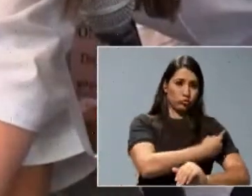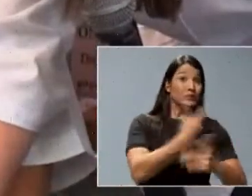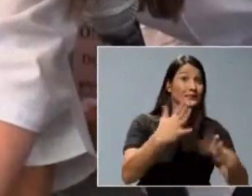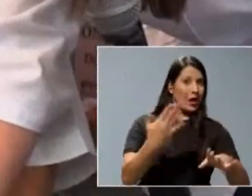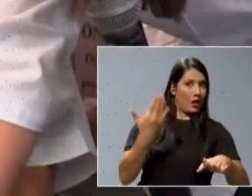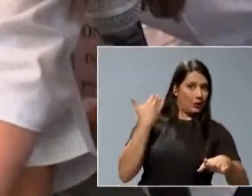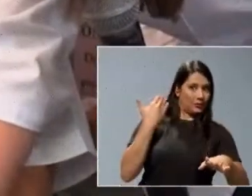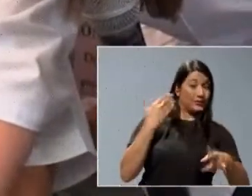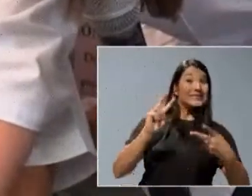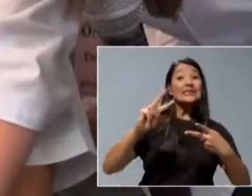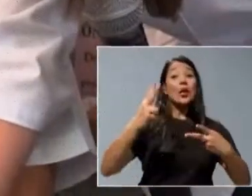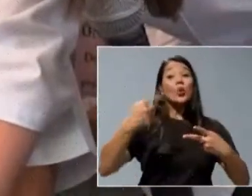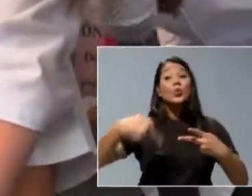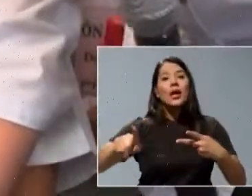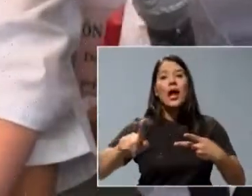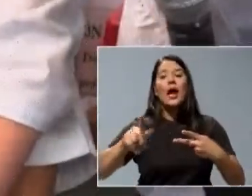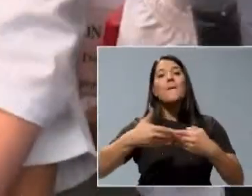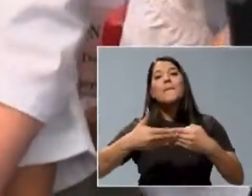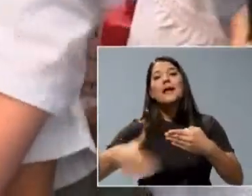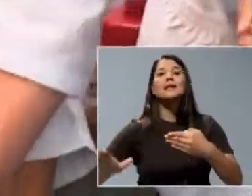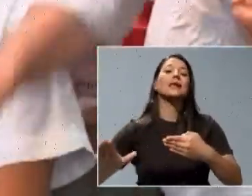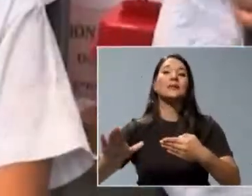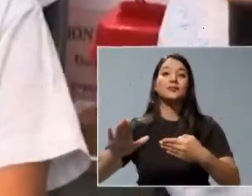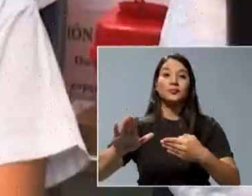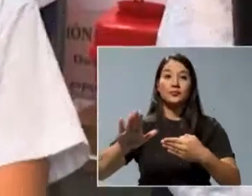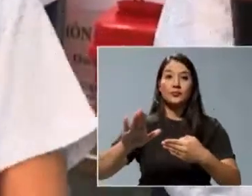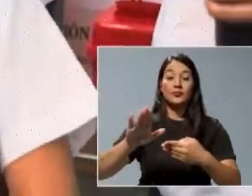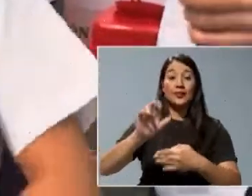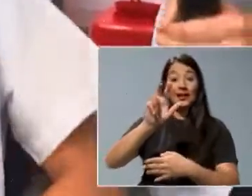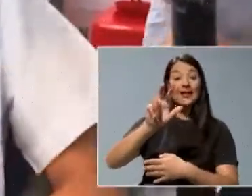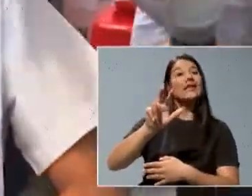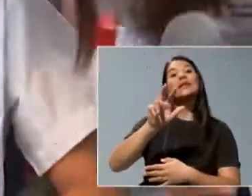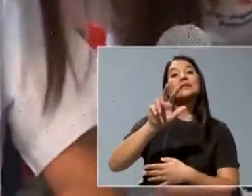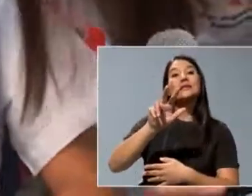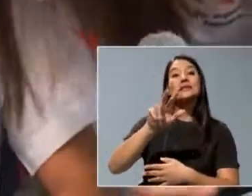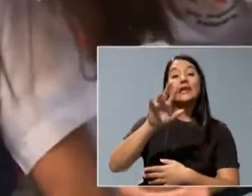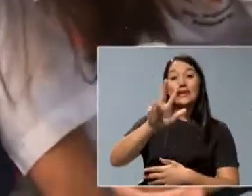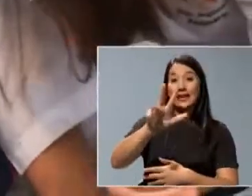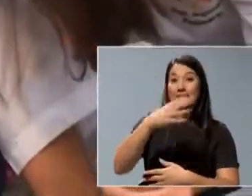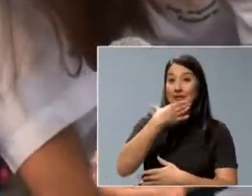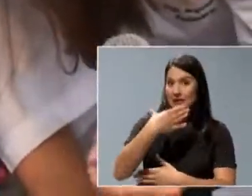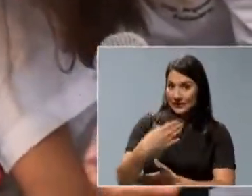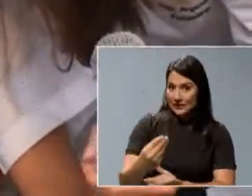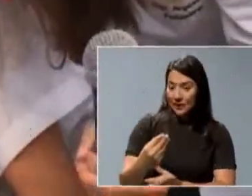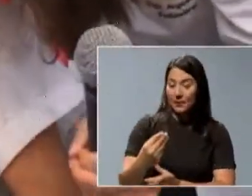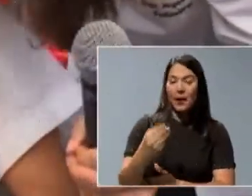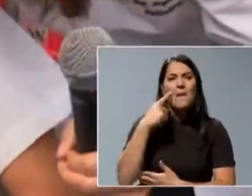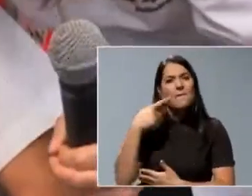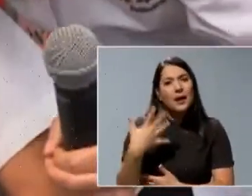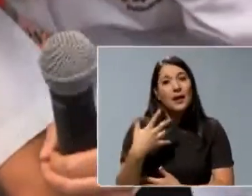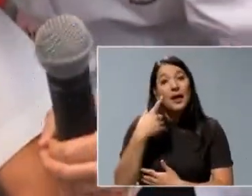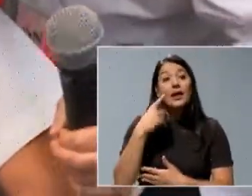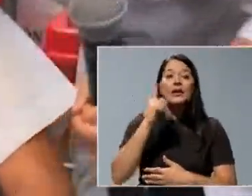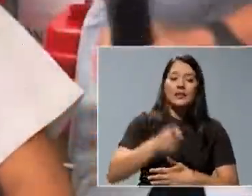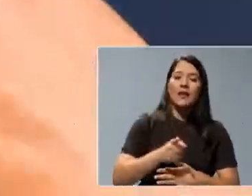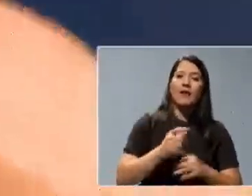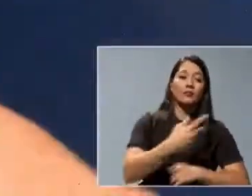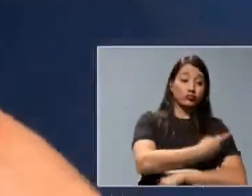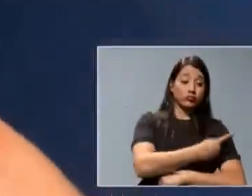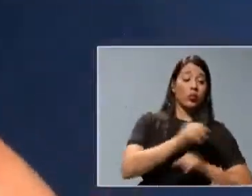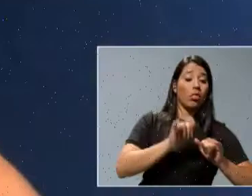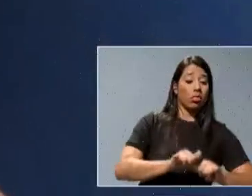4 virus de papiloma. Según el protocolo, deben pasar al menos 6 meses luego de aplicar la primera dosis para recibir la segunda. Es